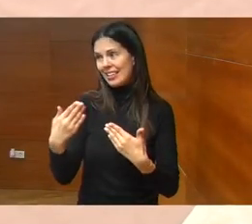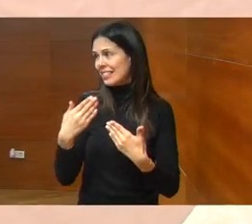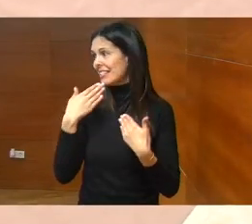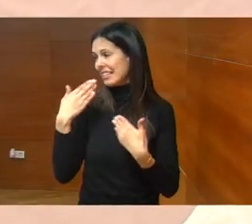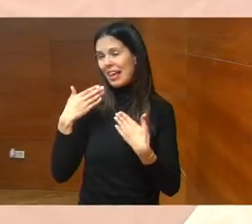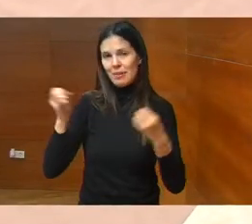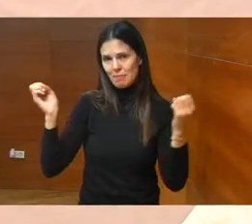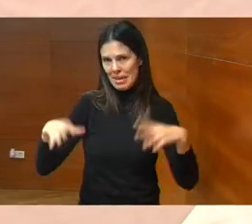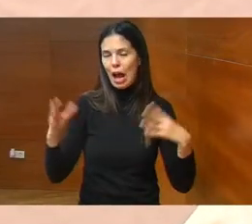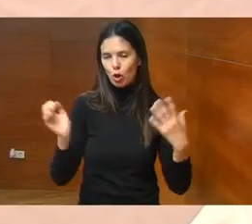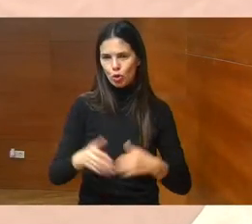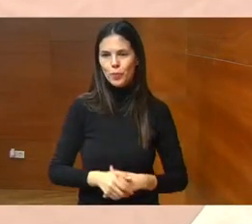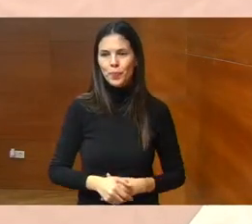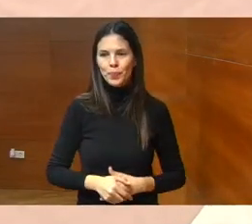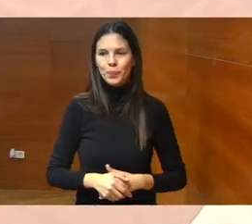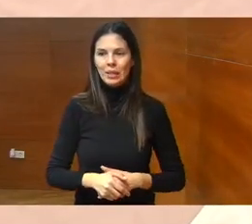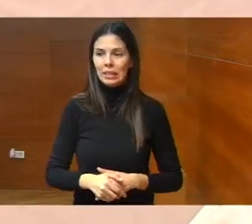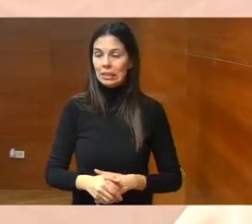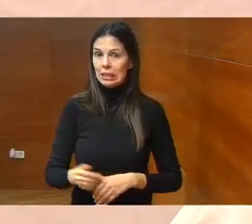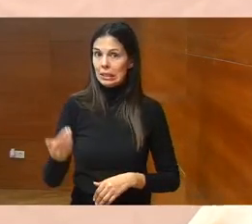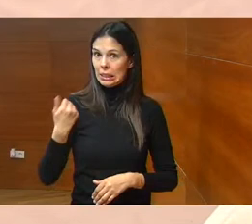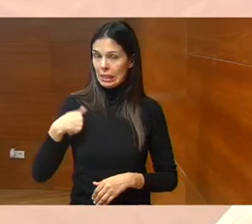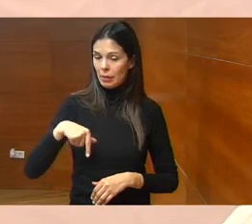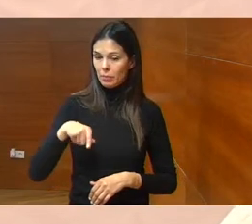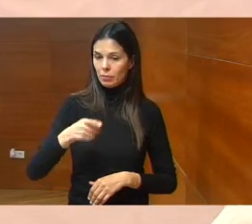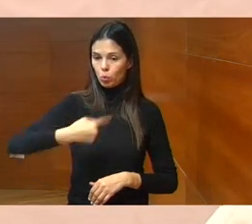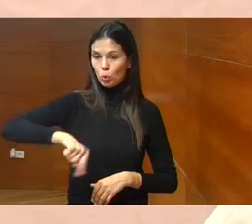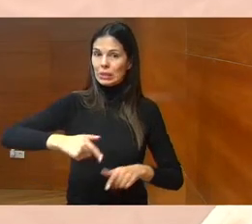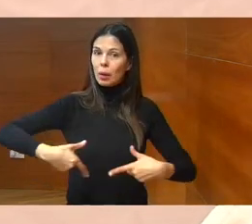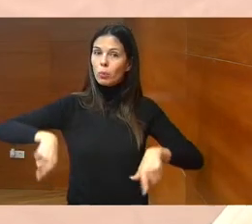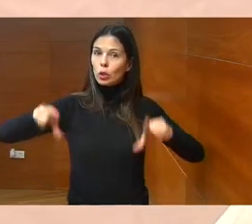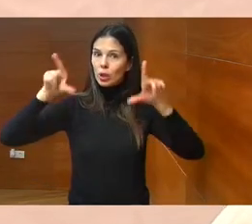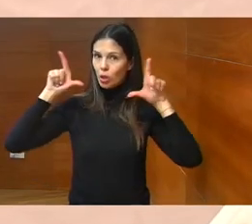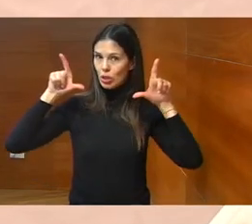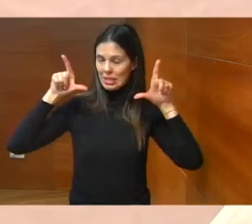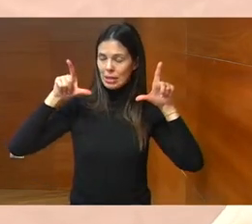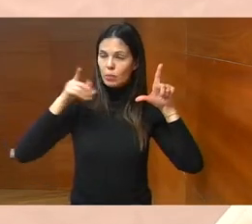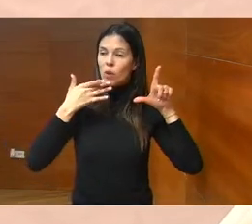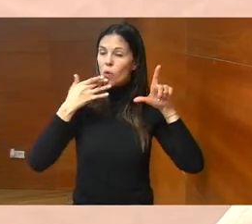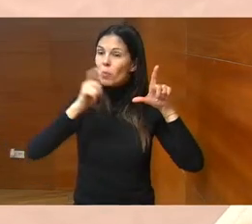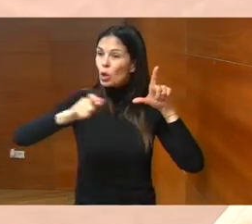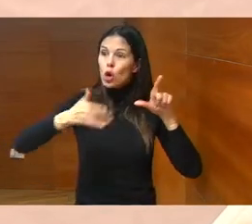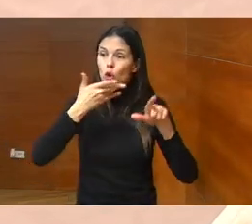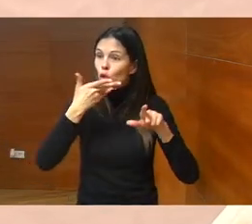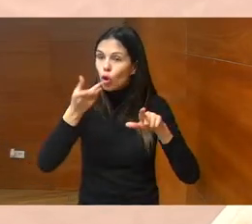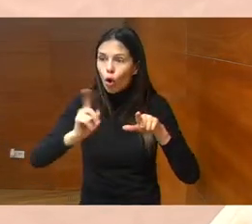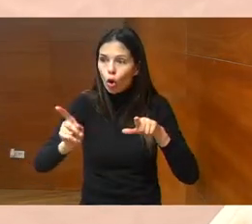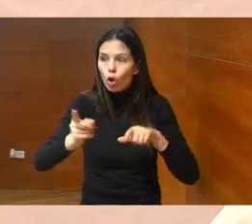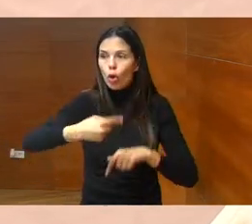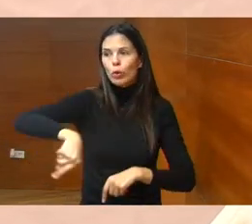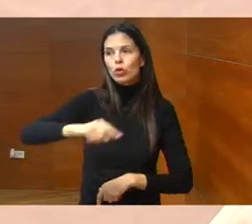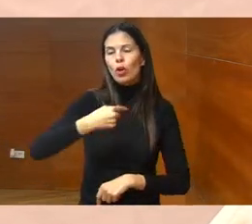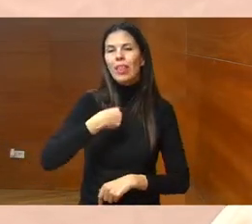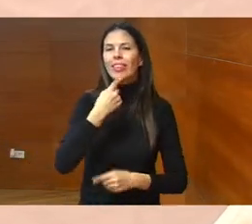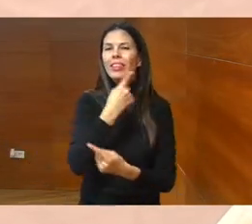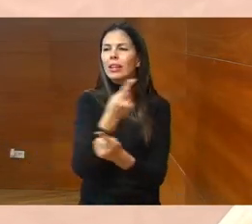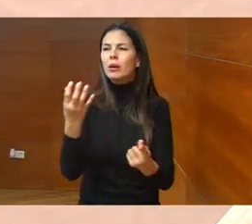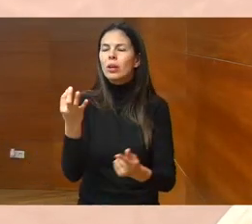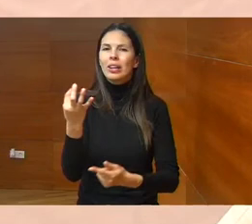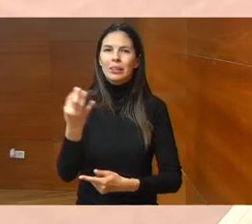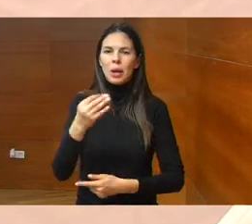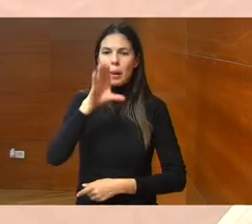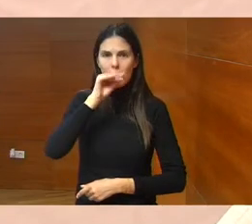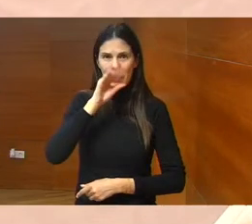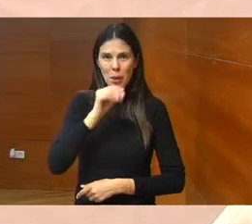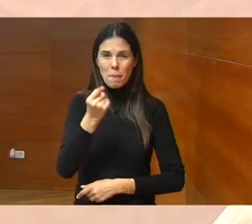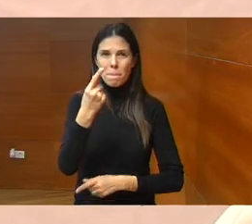Milagros falando ya danos a protagonista para que no nacoñeza inda diremos que Elisa Patiño